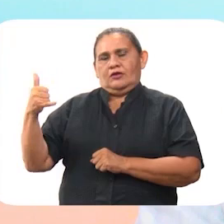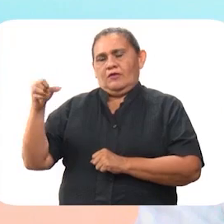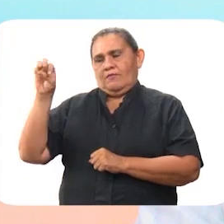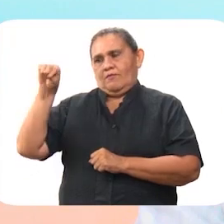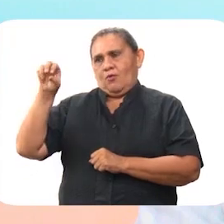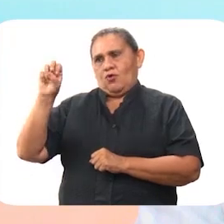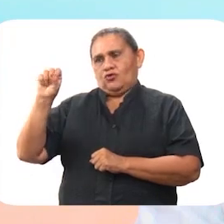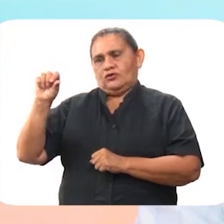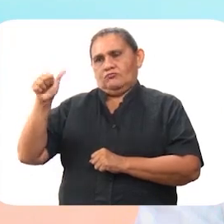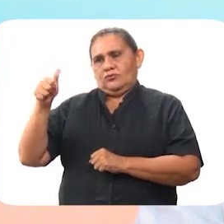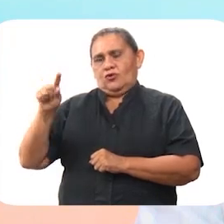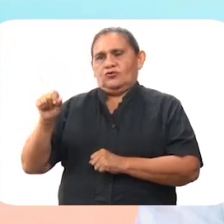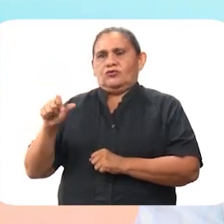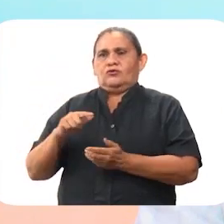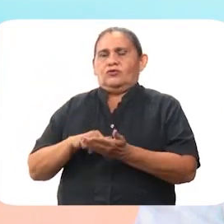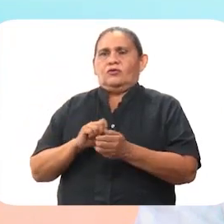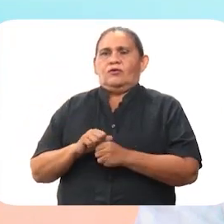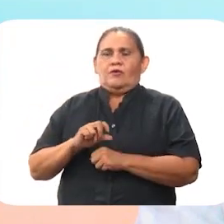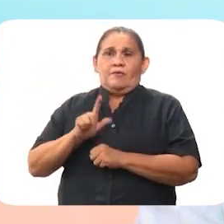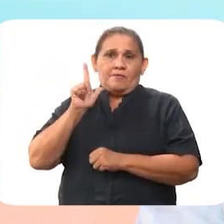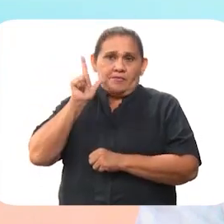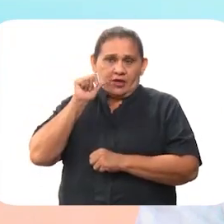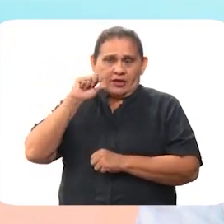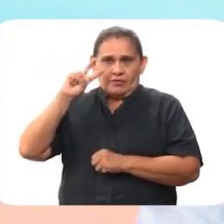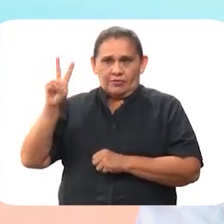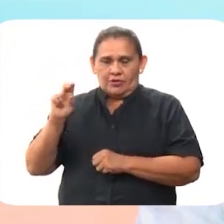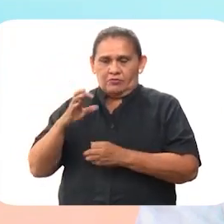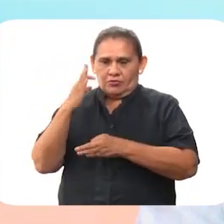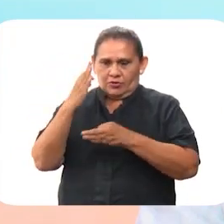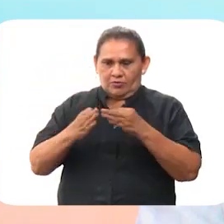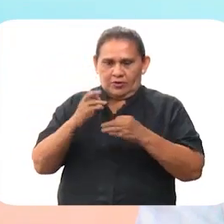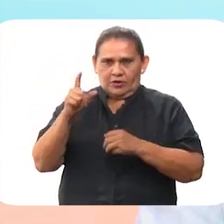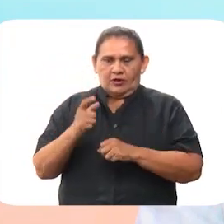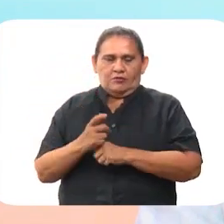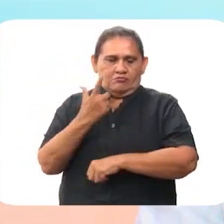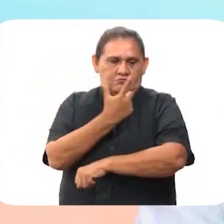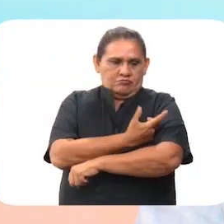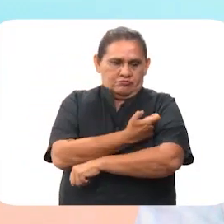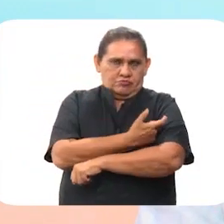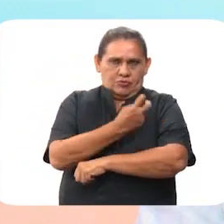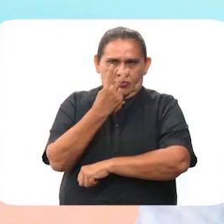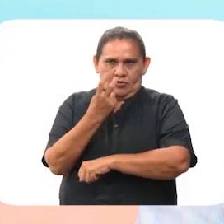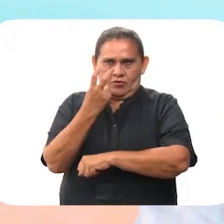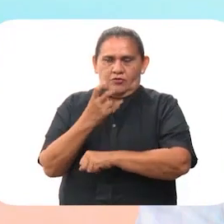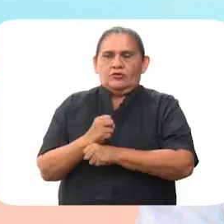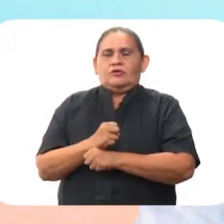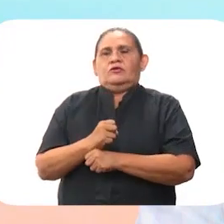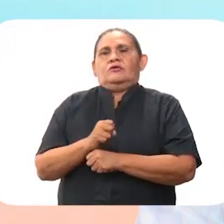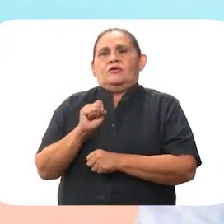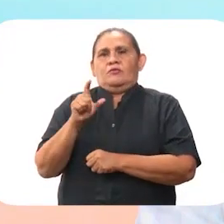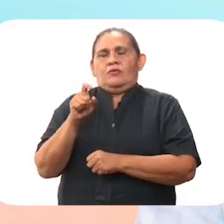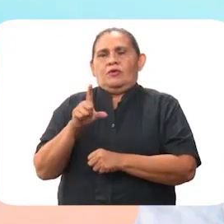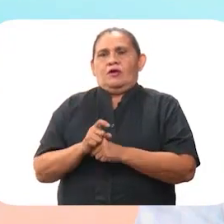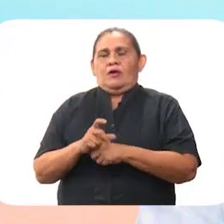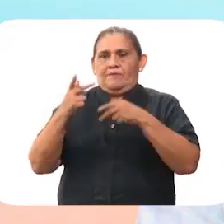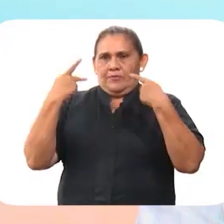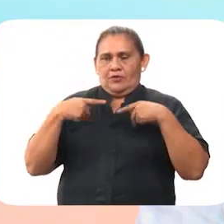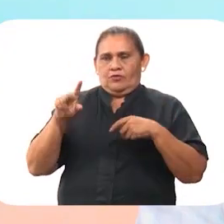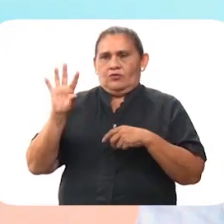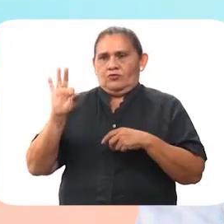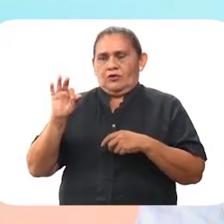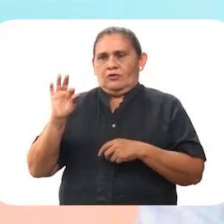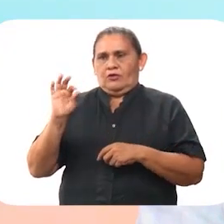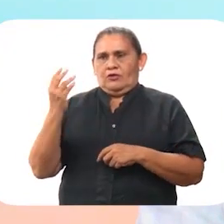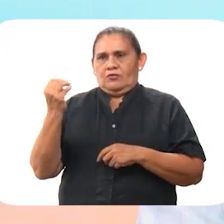Panabá, Quintana Rosa, Majil, Sanacat, Santa Elena, Sinanche, Susal, y este el suma. Pues el tangesh, te alcanzaba que le